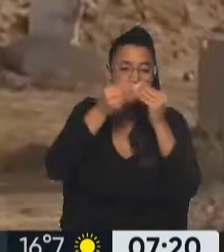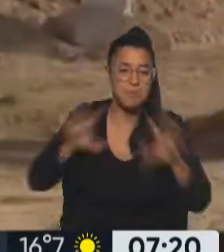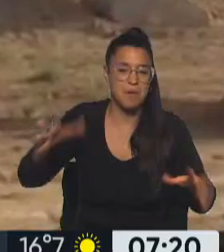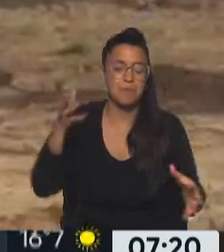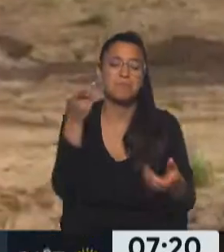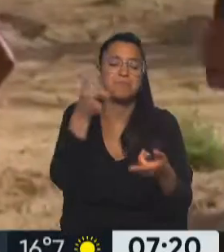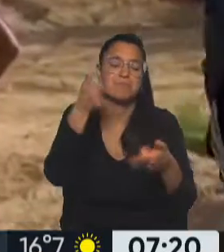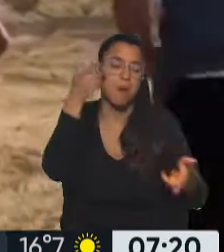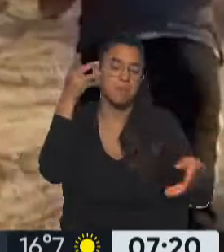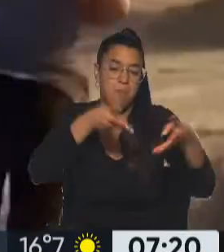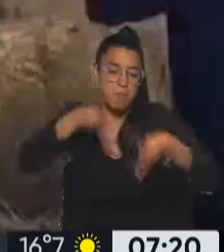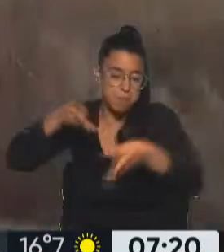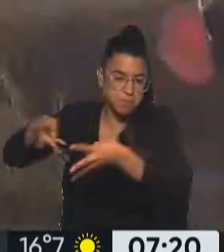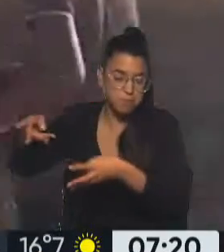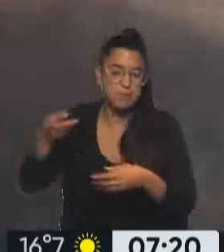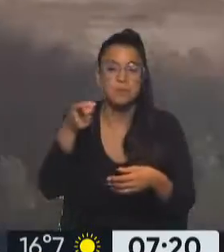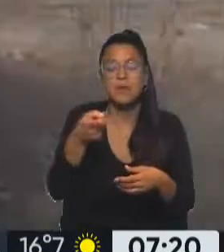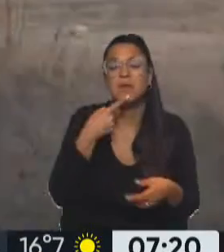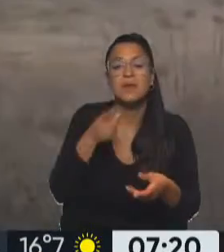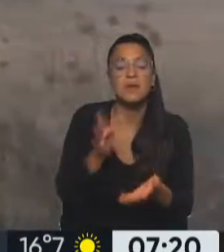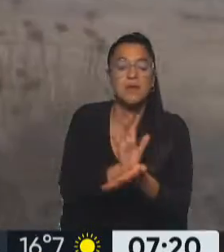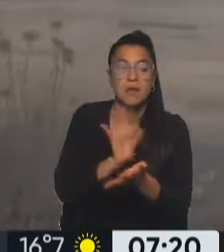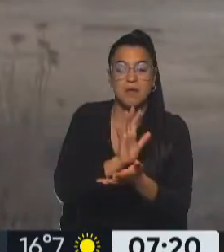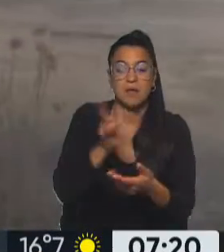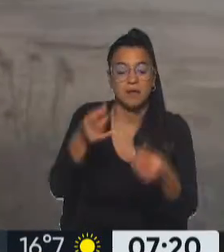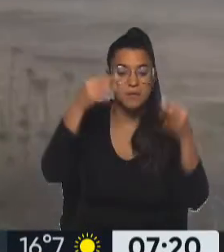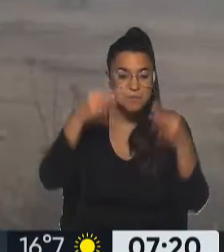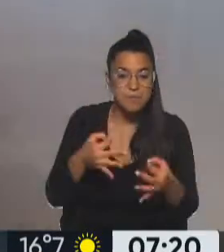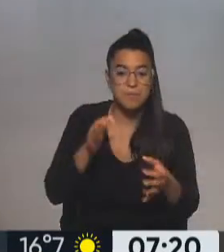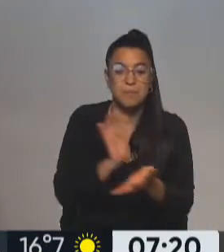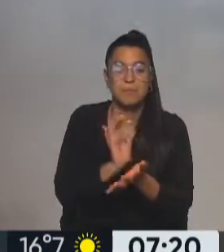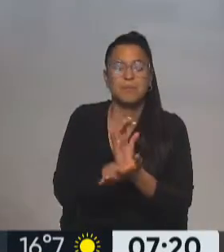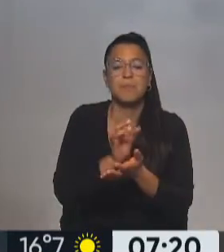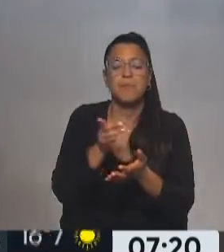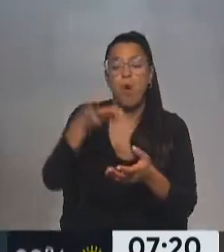decir masacre? Es familiar la palabra pogrom.